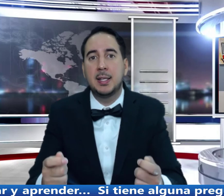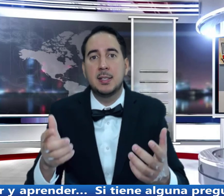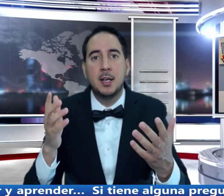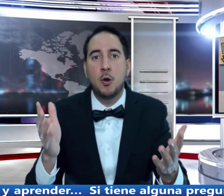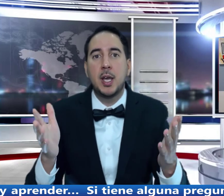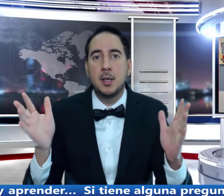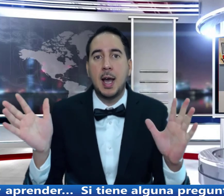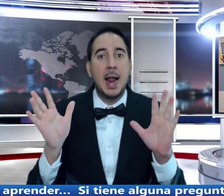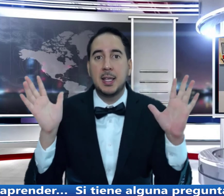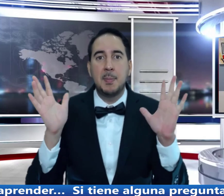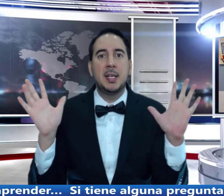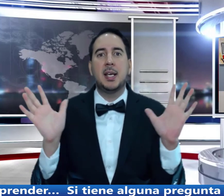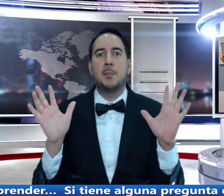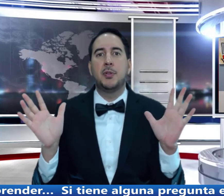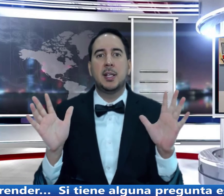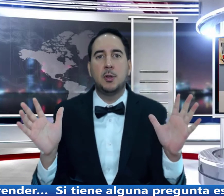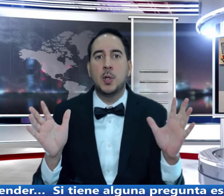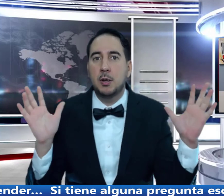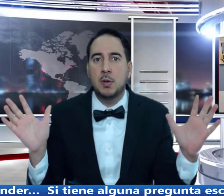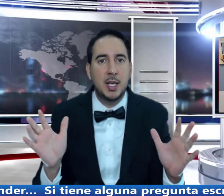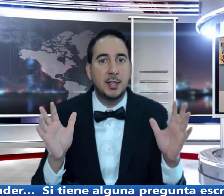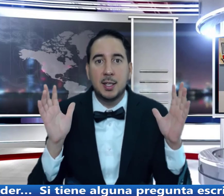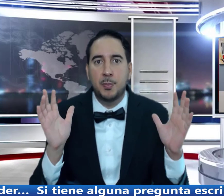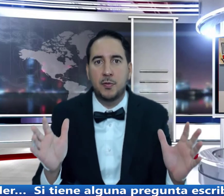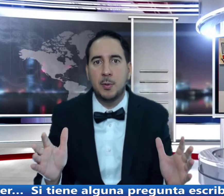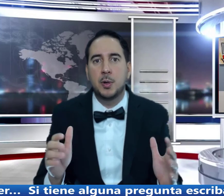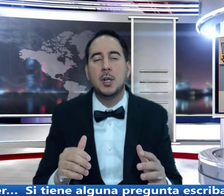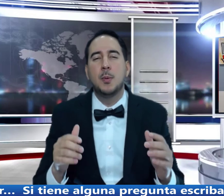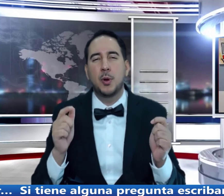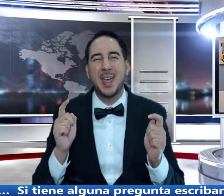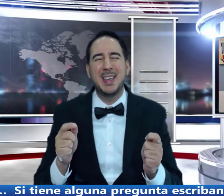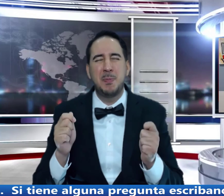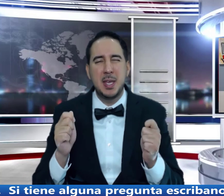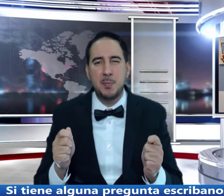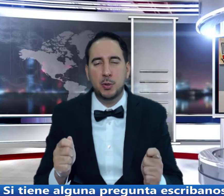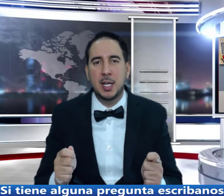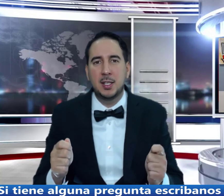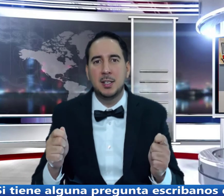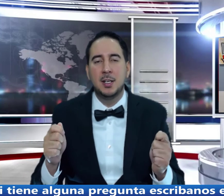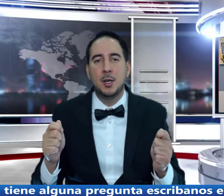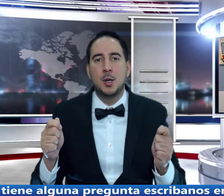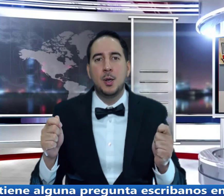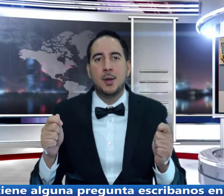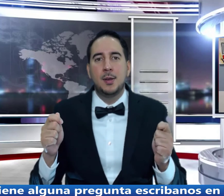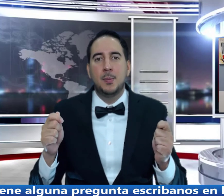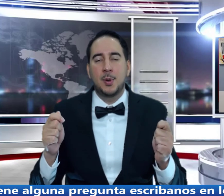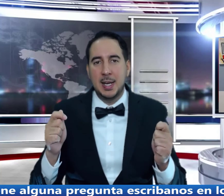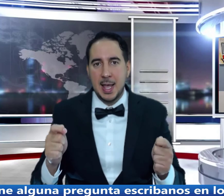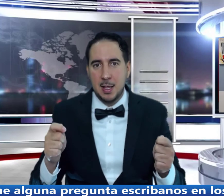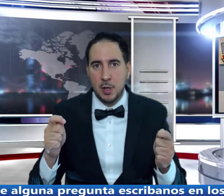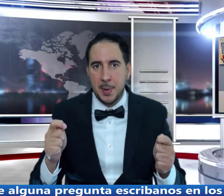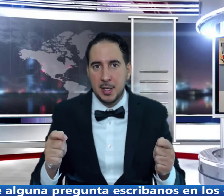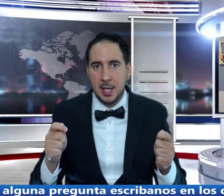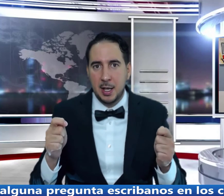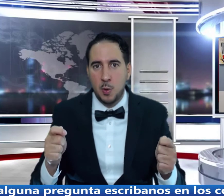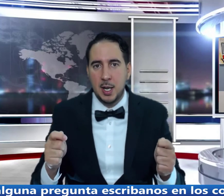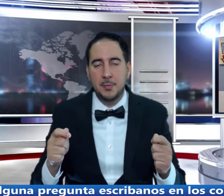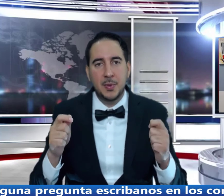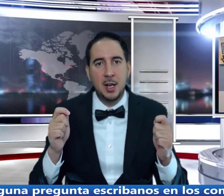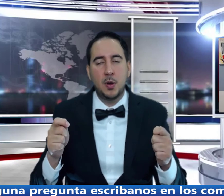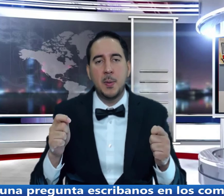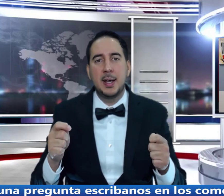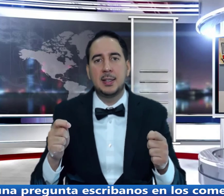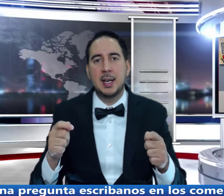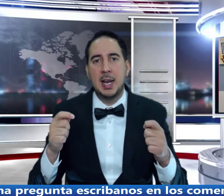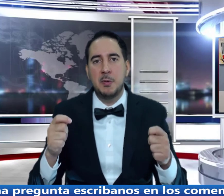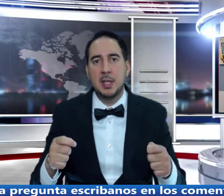si ya lo pagaste, ok, alguien me tiene que responder esta duda, tengo un cliente, por favor, es bien importante porque nada de lo que aprendes en la escuela